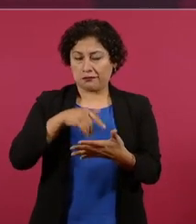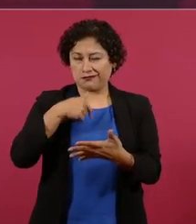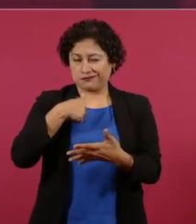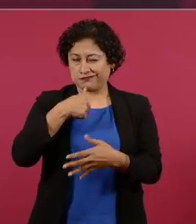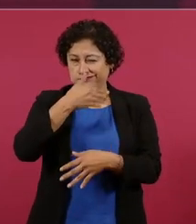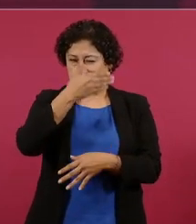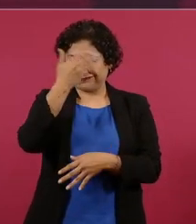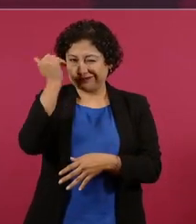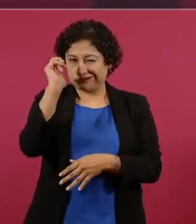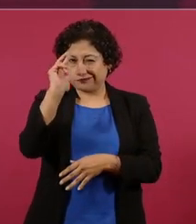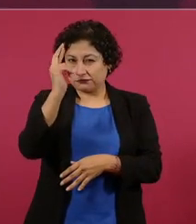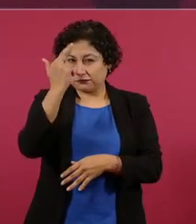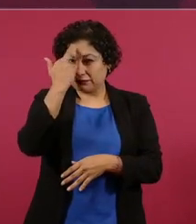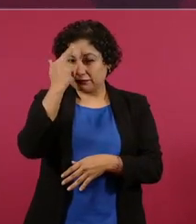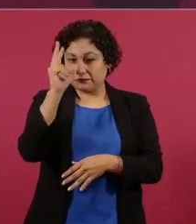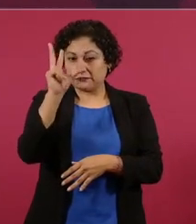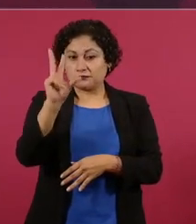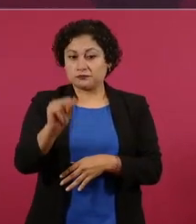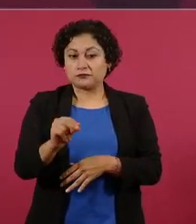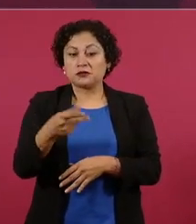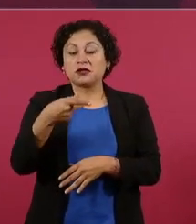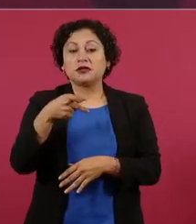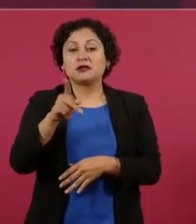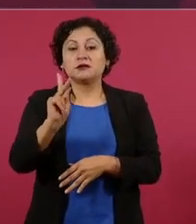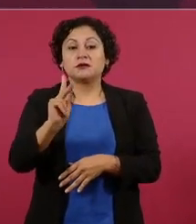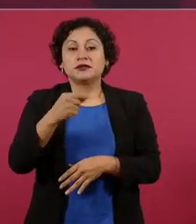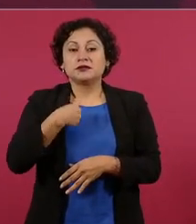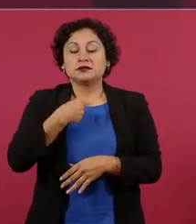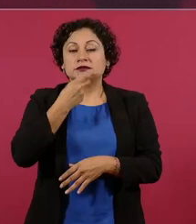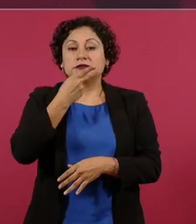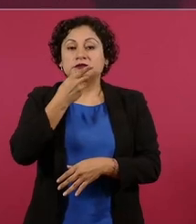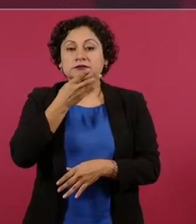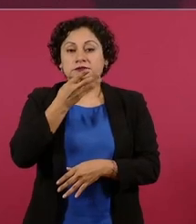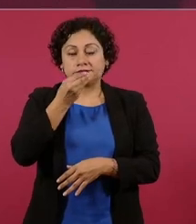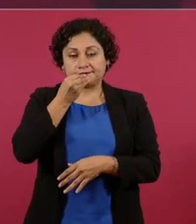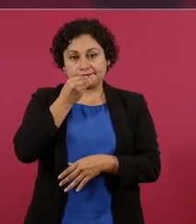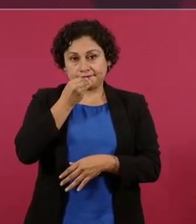y además no puedo ya decirlo,